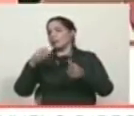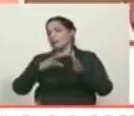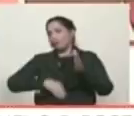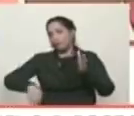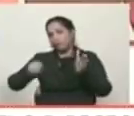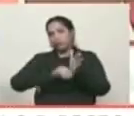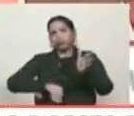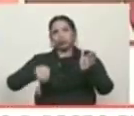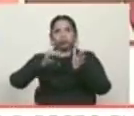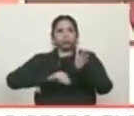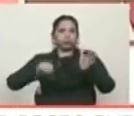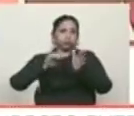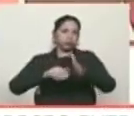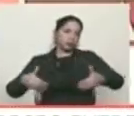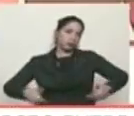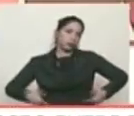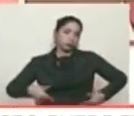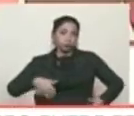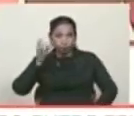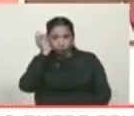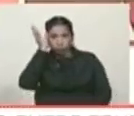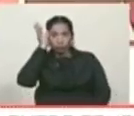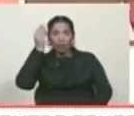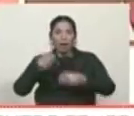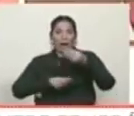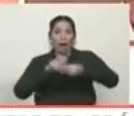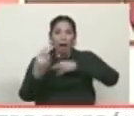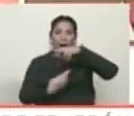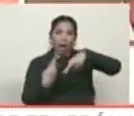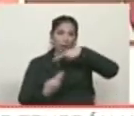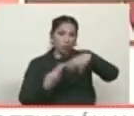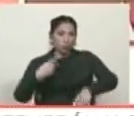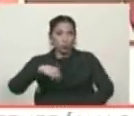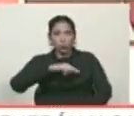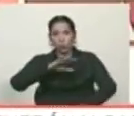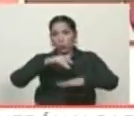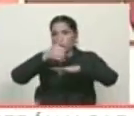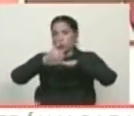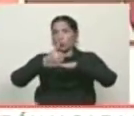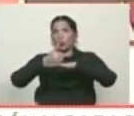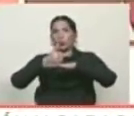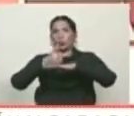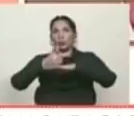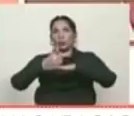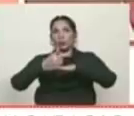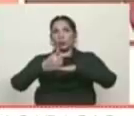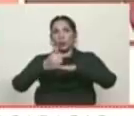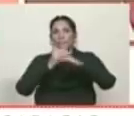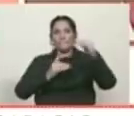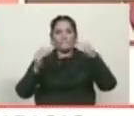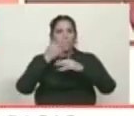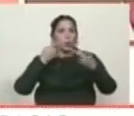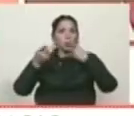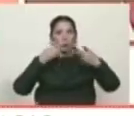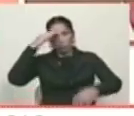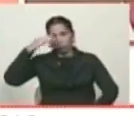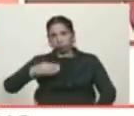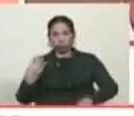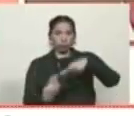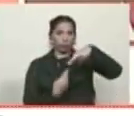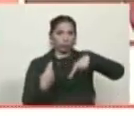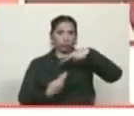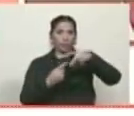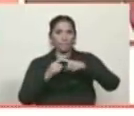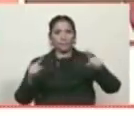reuniones, de esfuerzos, de iniciativas que ha tenido nuestra revolución, nuestra dirigencia, nuestro alto mando político militar de la revolución